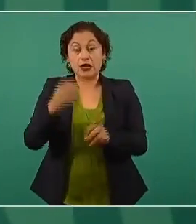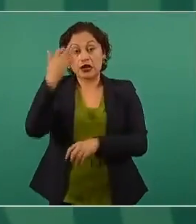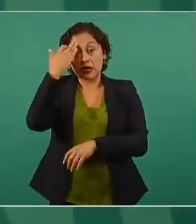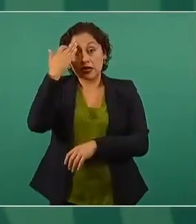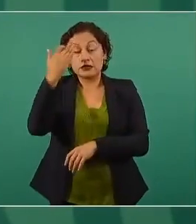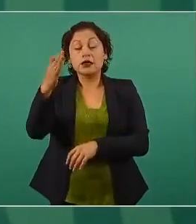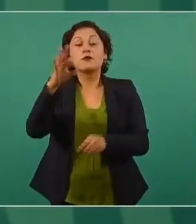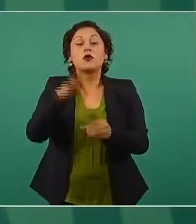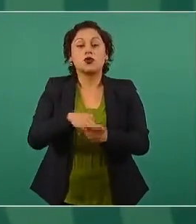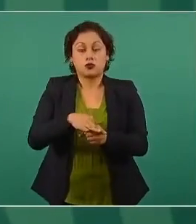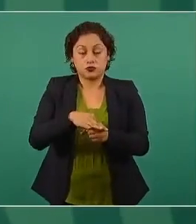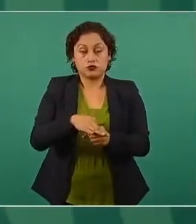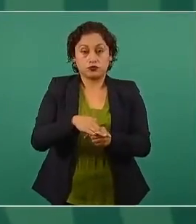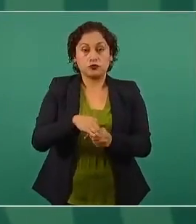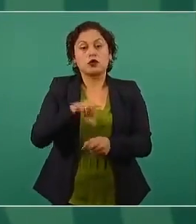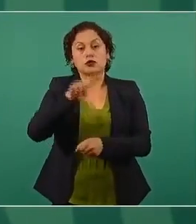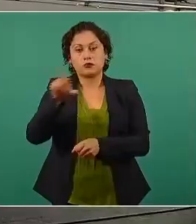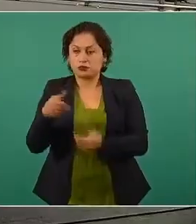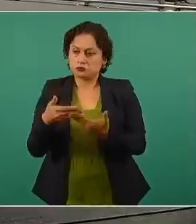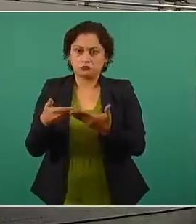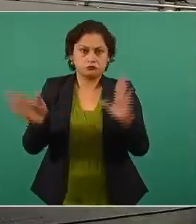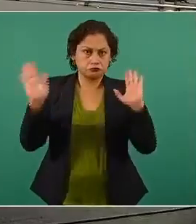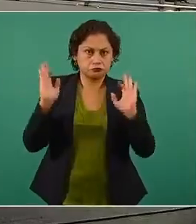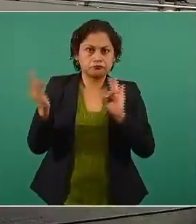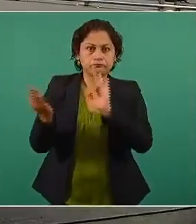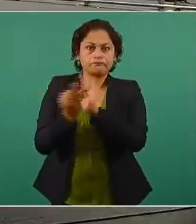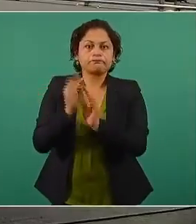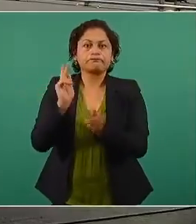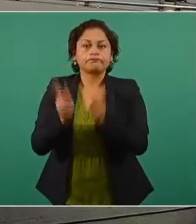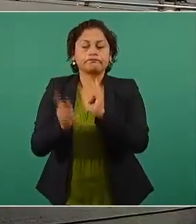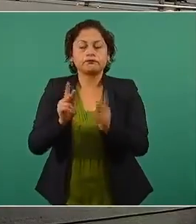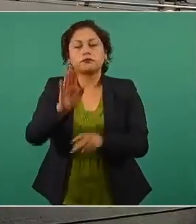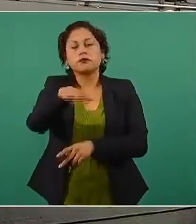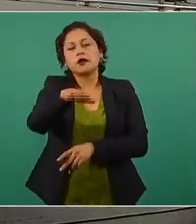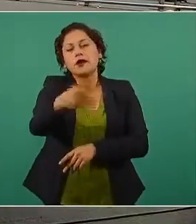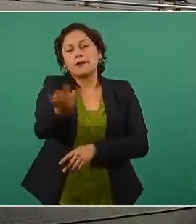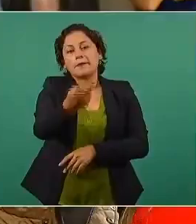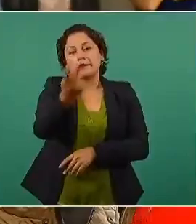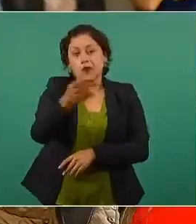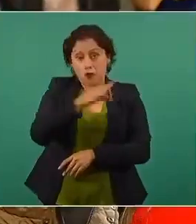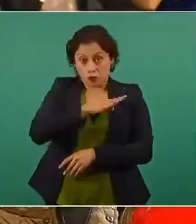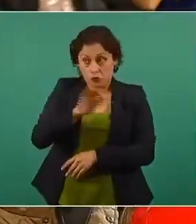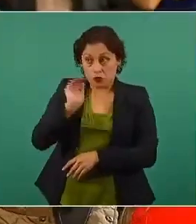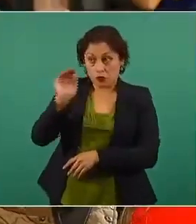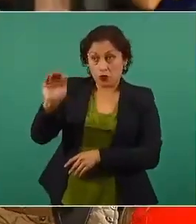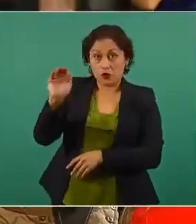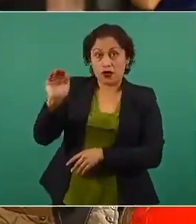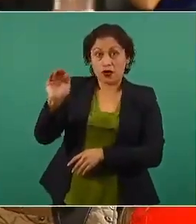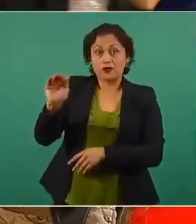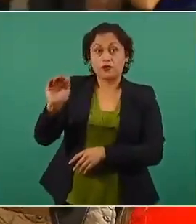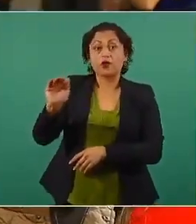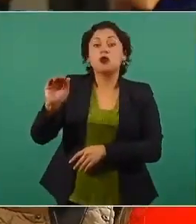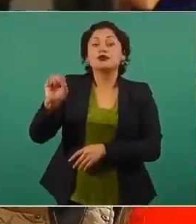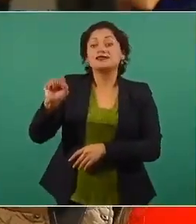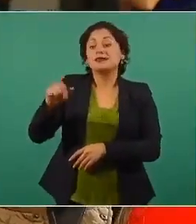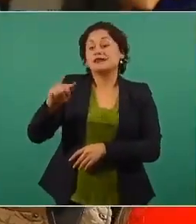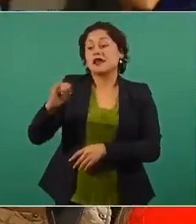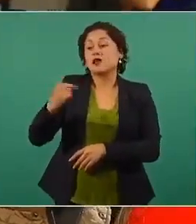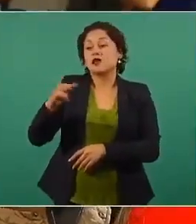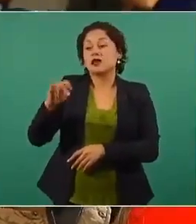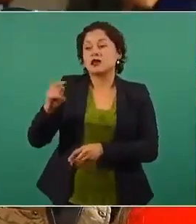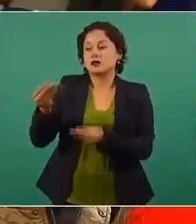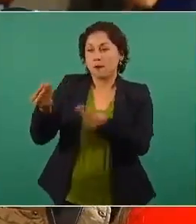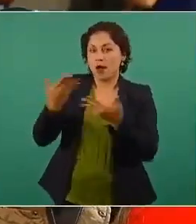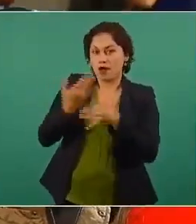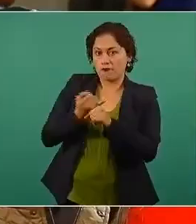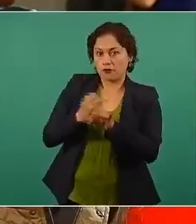de nuevo, abierto. Podríamos, no sé, ver con el doctor Santiago Nieto cómo se encuentra el estatus de esto, para darle seguimiento al